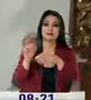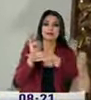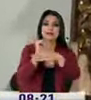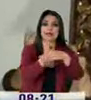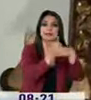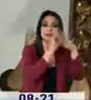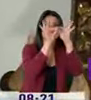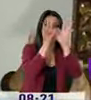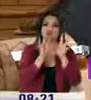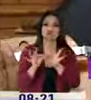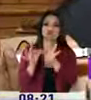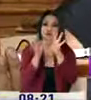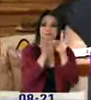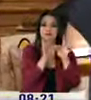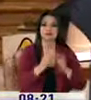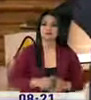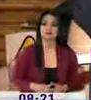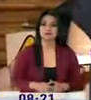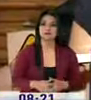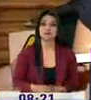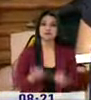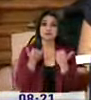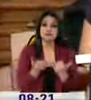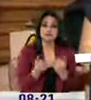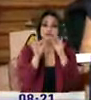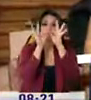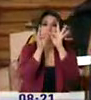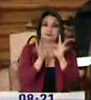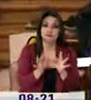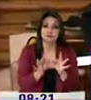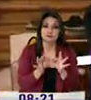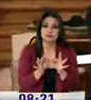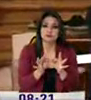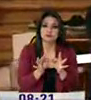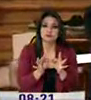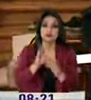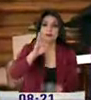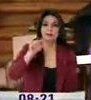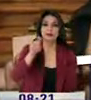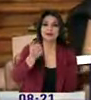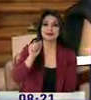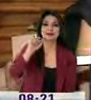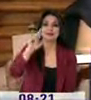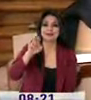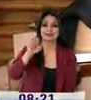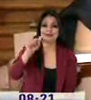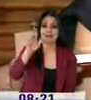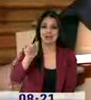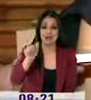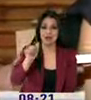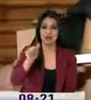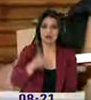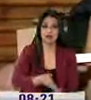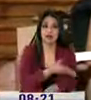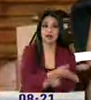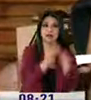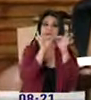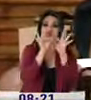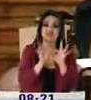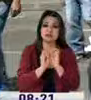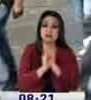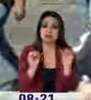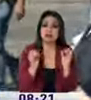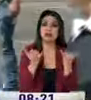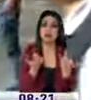iglesias patrimoniales de la zona. Estamos justamente armando los andamios alrededor de la Basílica del Voto Nacional, la cual no había sido reforzada